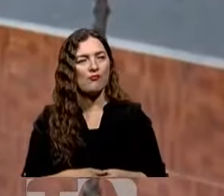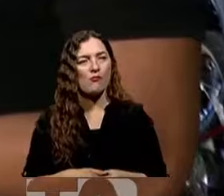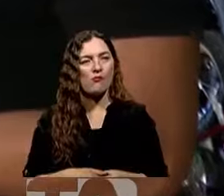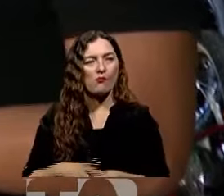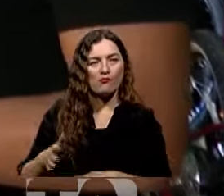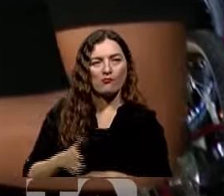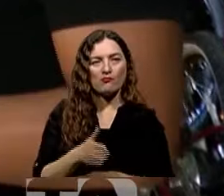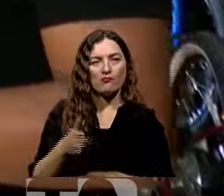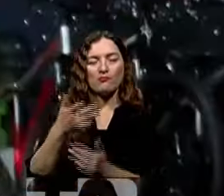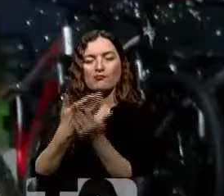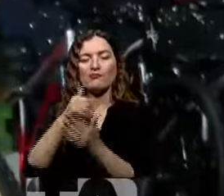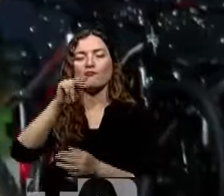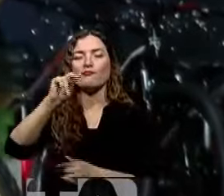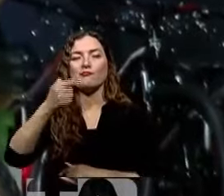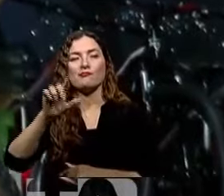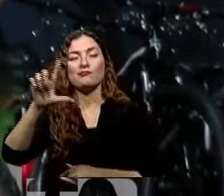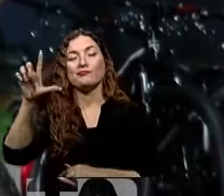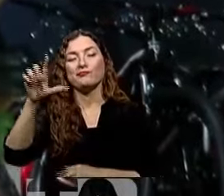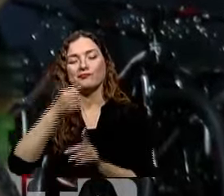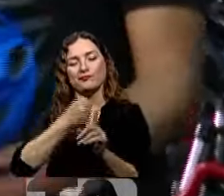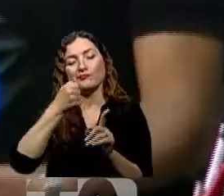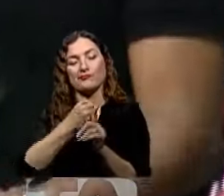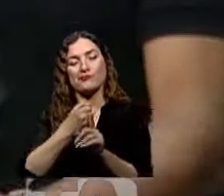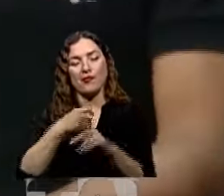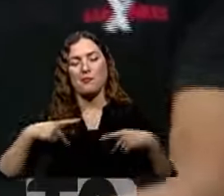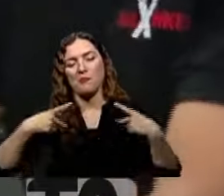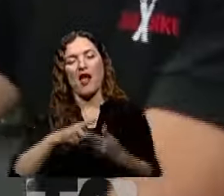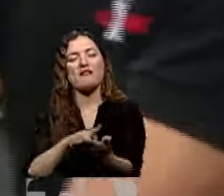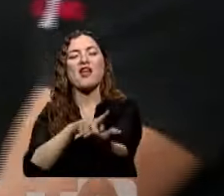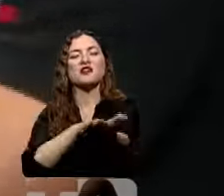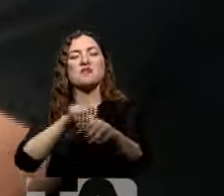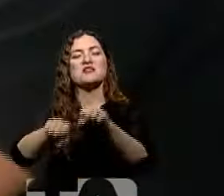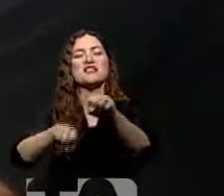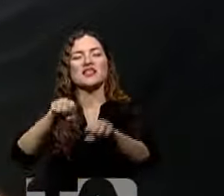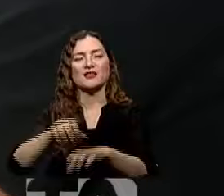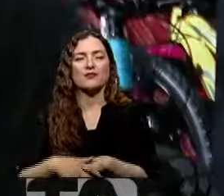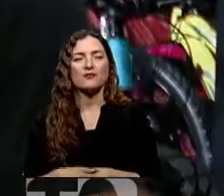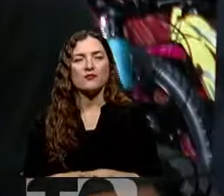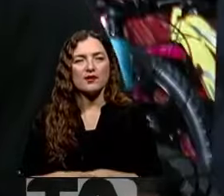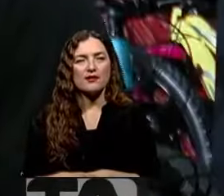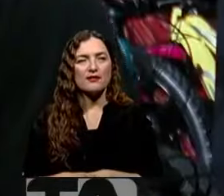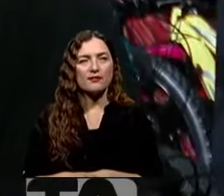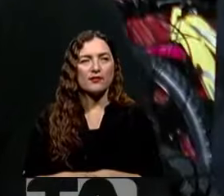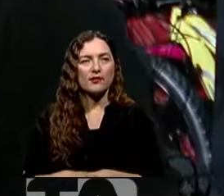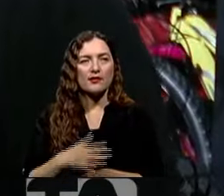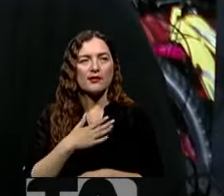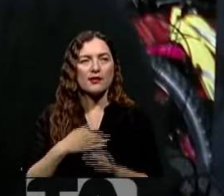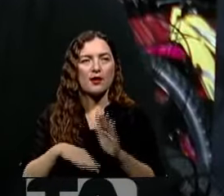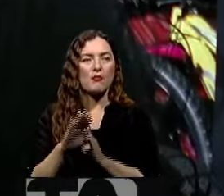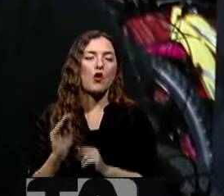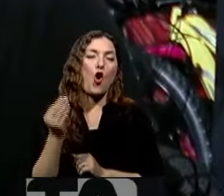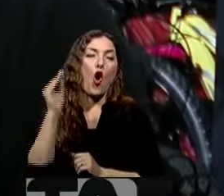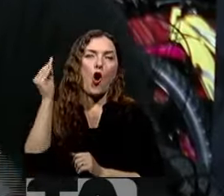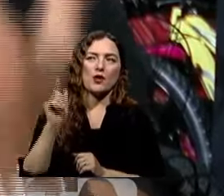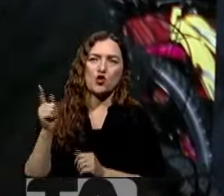recorrido encontramos a Ángel, que se suma a la lucha de mantener viva la tradición de las bicis. Yo soy el importador y distribuidor más joven de la